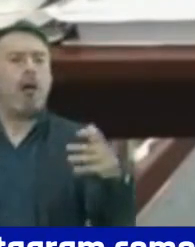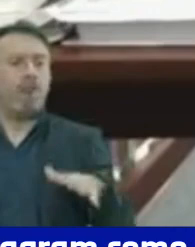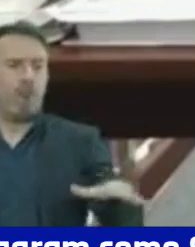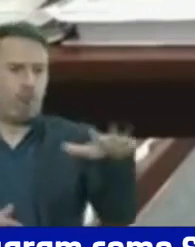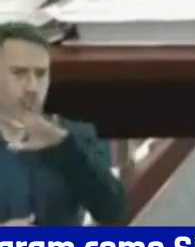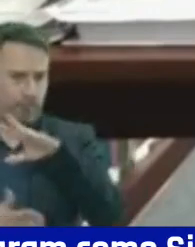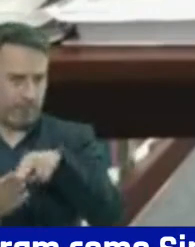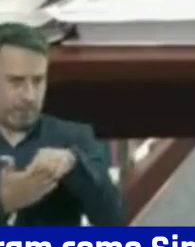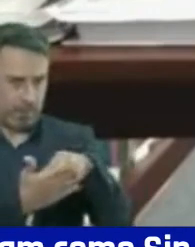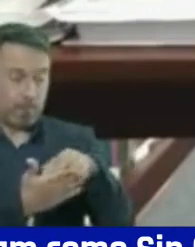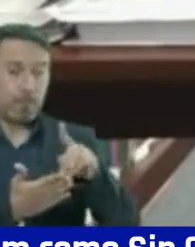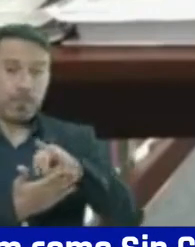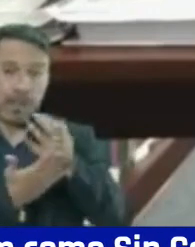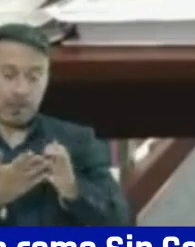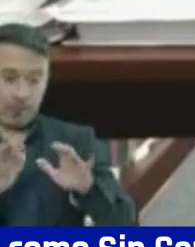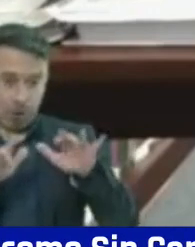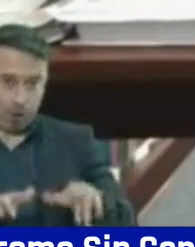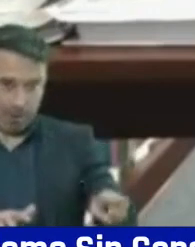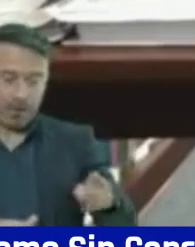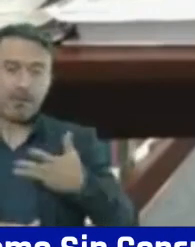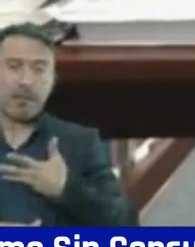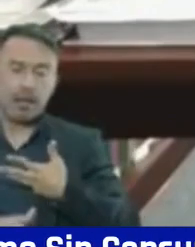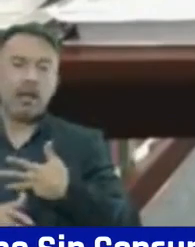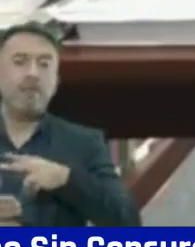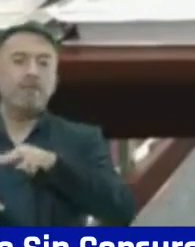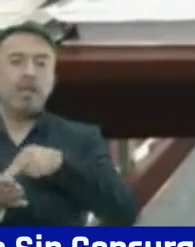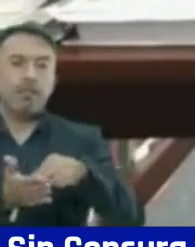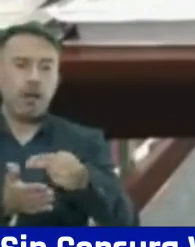da cuenta de la recepción de firmas en dos modalidades: